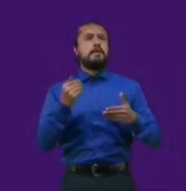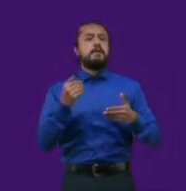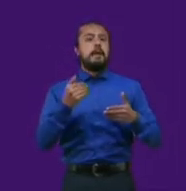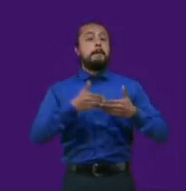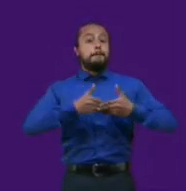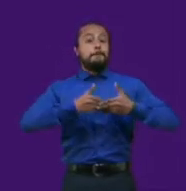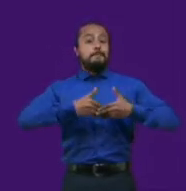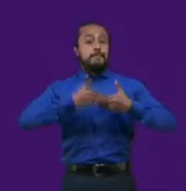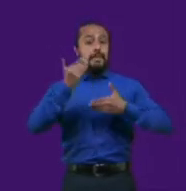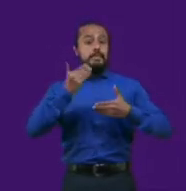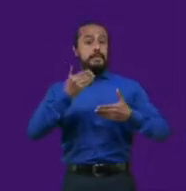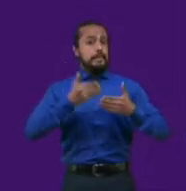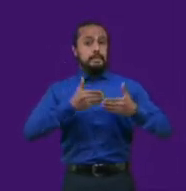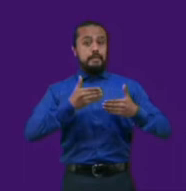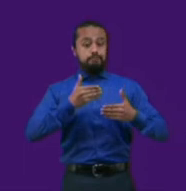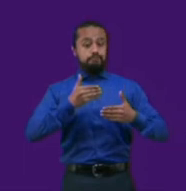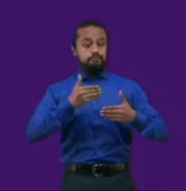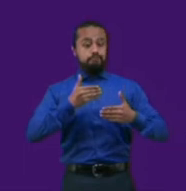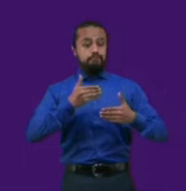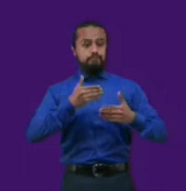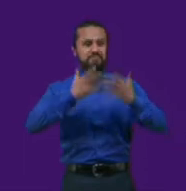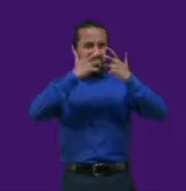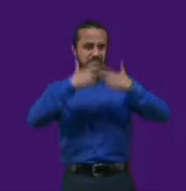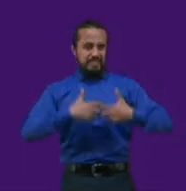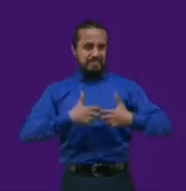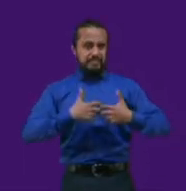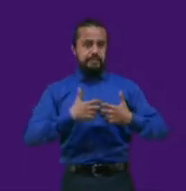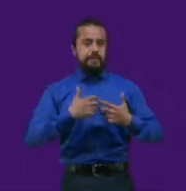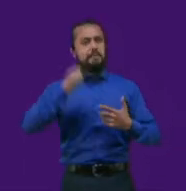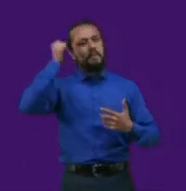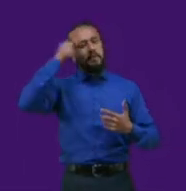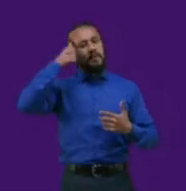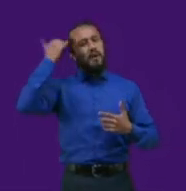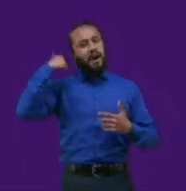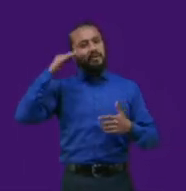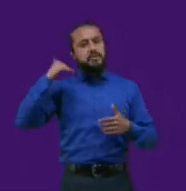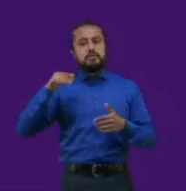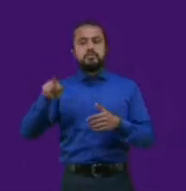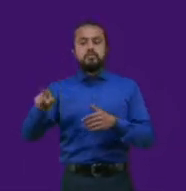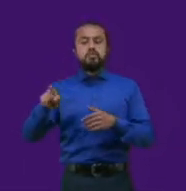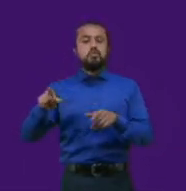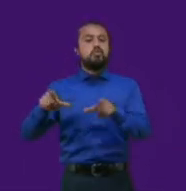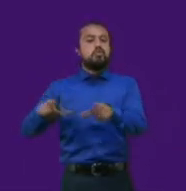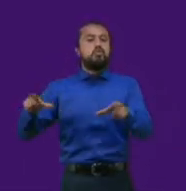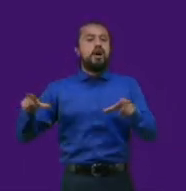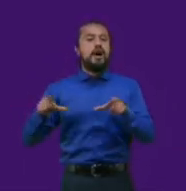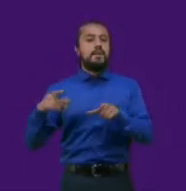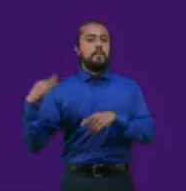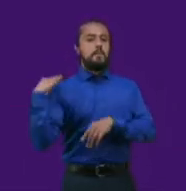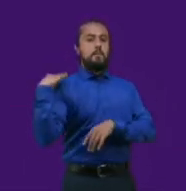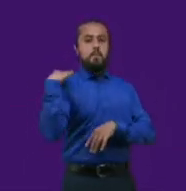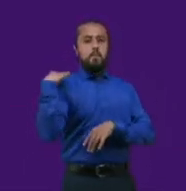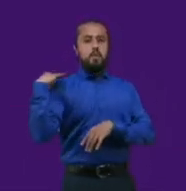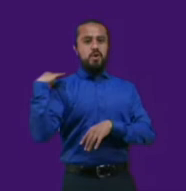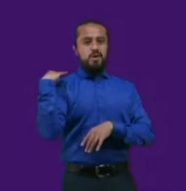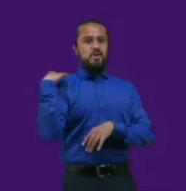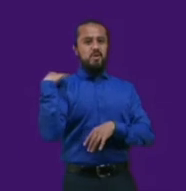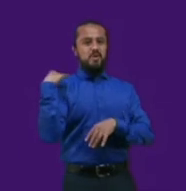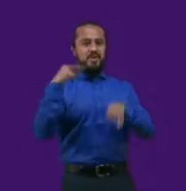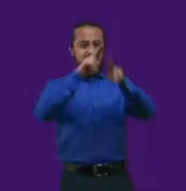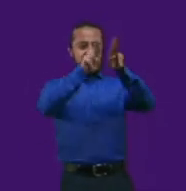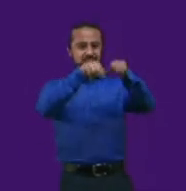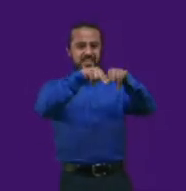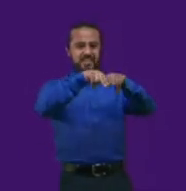empresas. Montamos, ya me acuerdo que montamos una agencia de modelos online. Esto